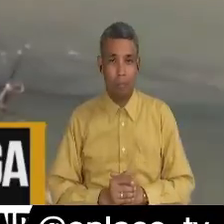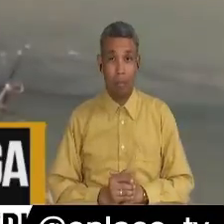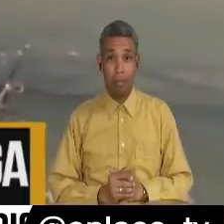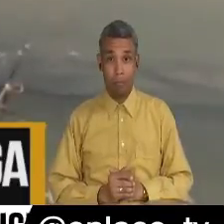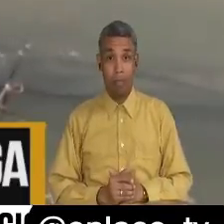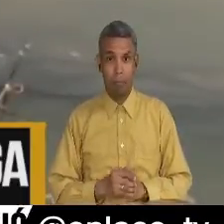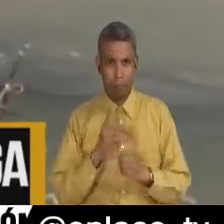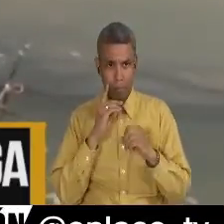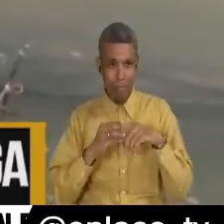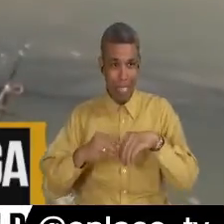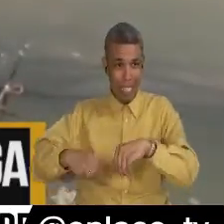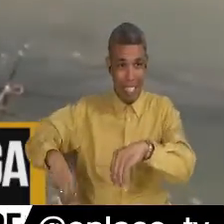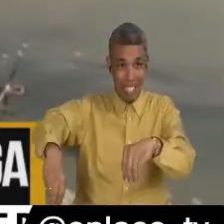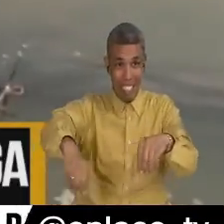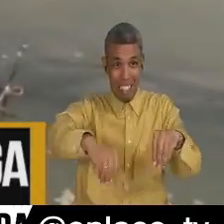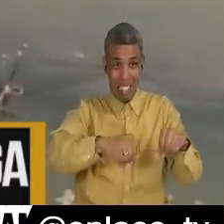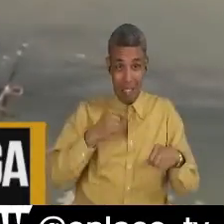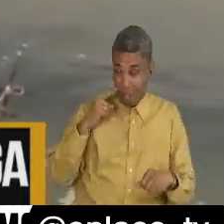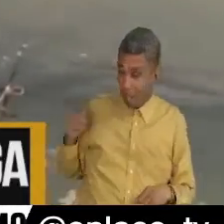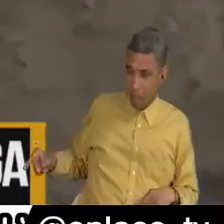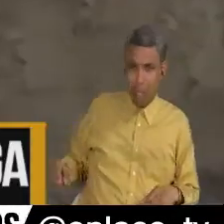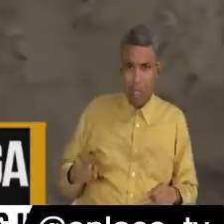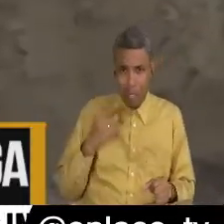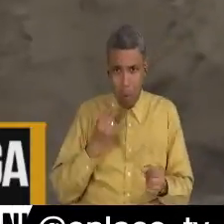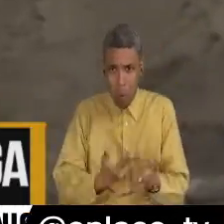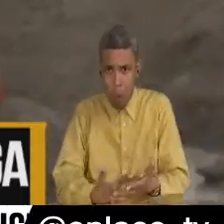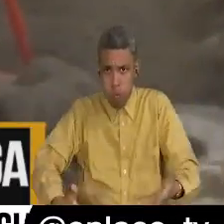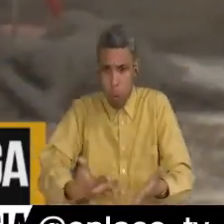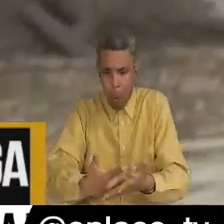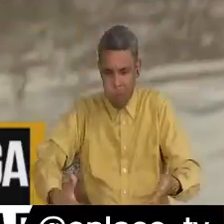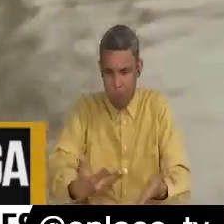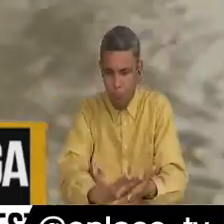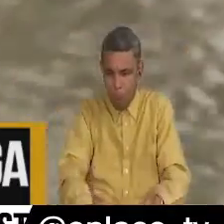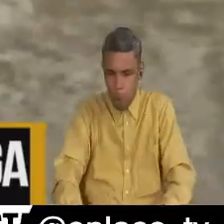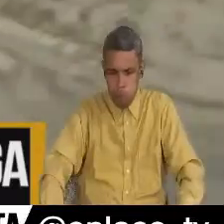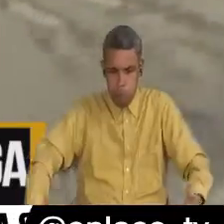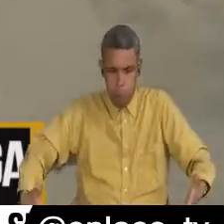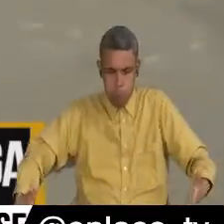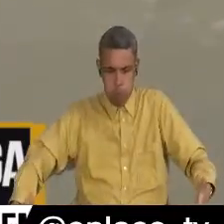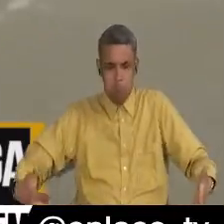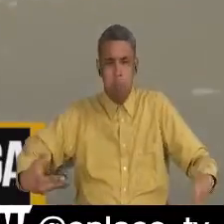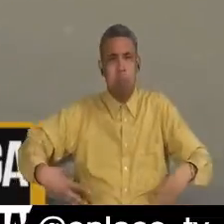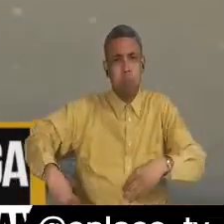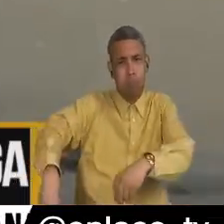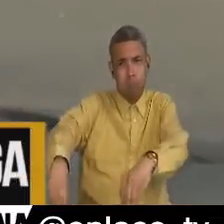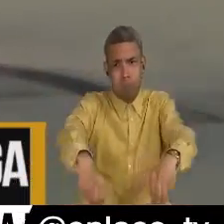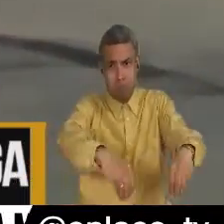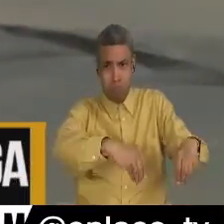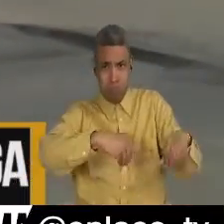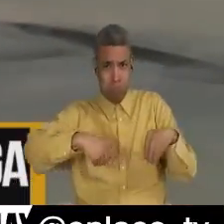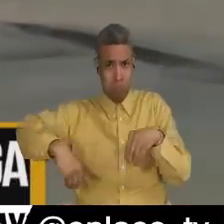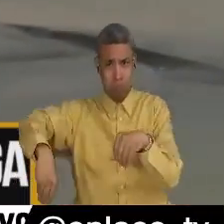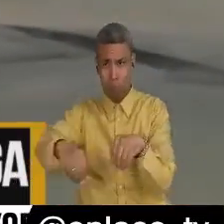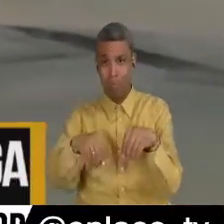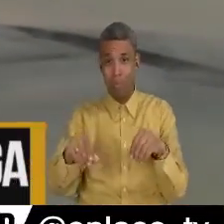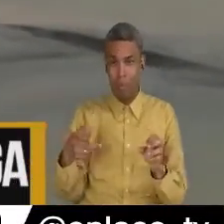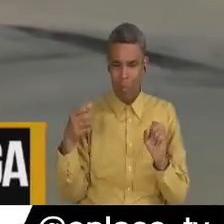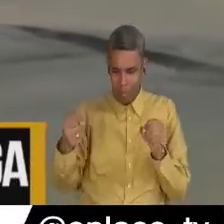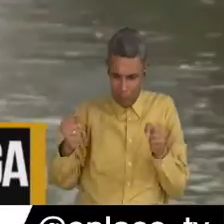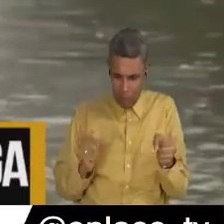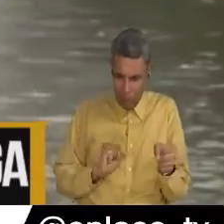esas geobolsas, mediante unas excavadoras especiales y con un sistema de trabajo en agua, vamos a empezar a